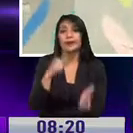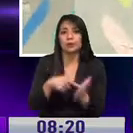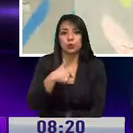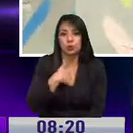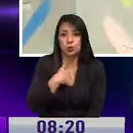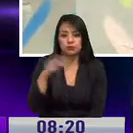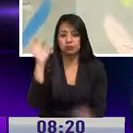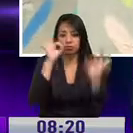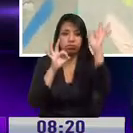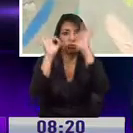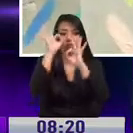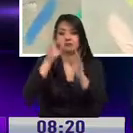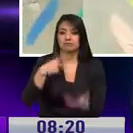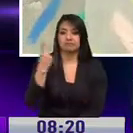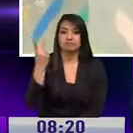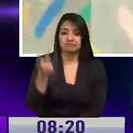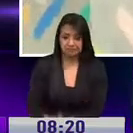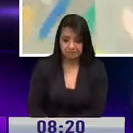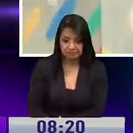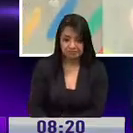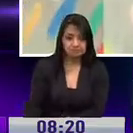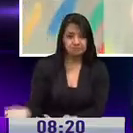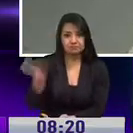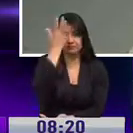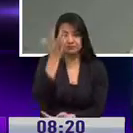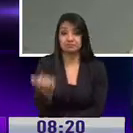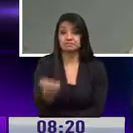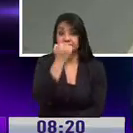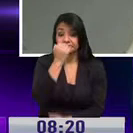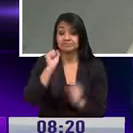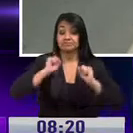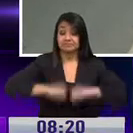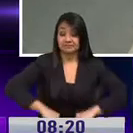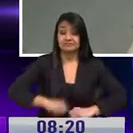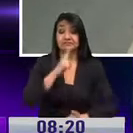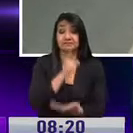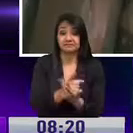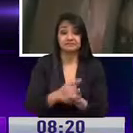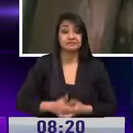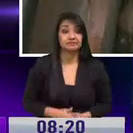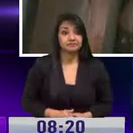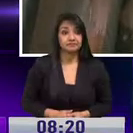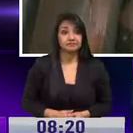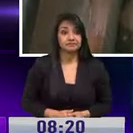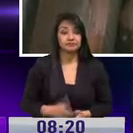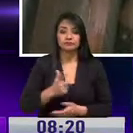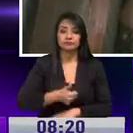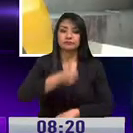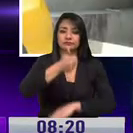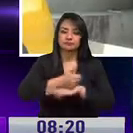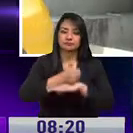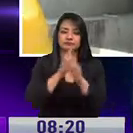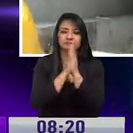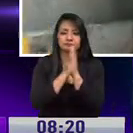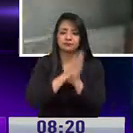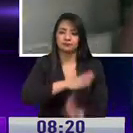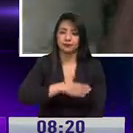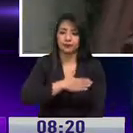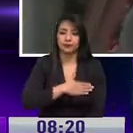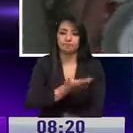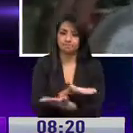rato, nos podemos ir de suelas y las muelas serán las que realmente sufran un montón. Así que autoridades, tengan la bondad,